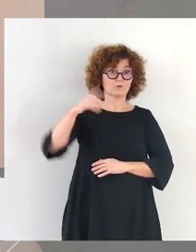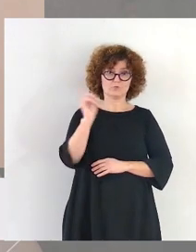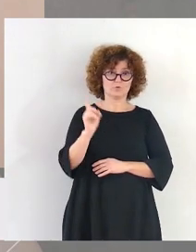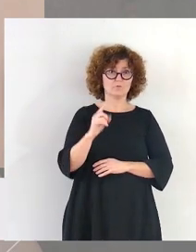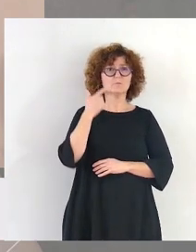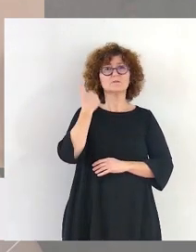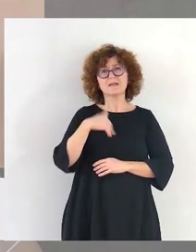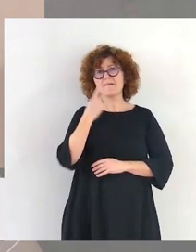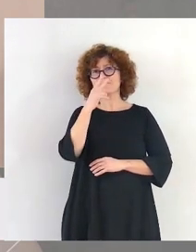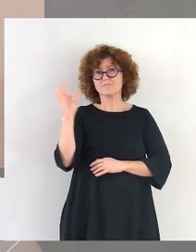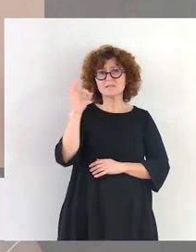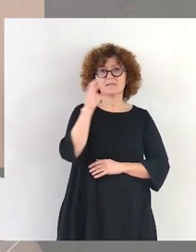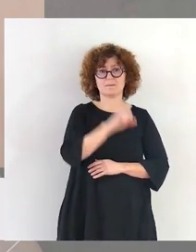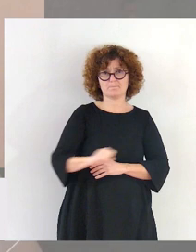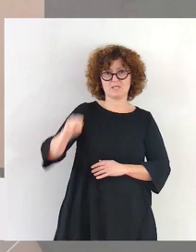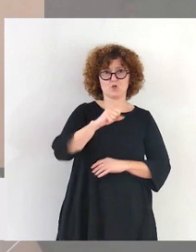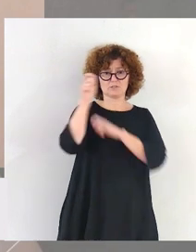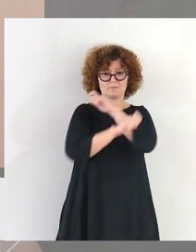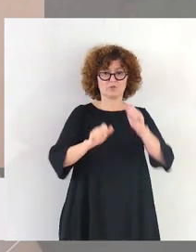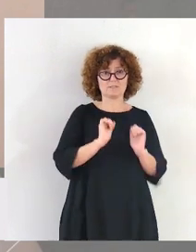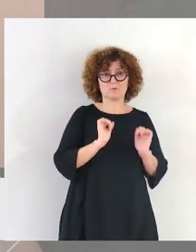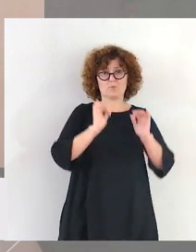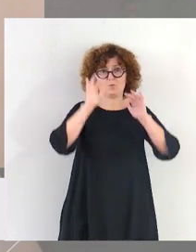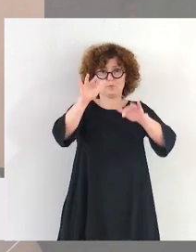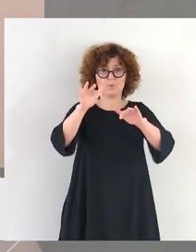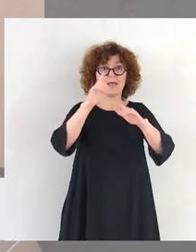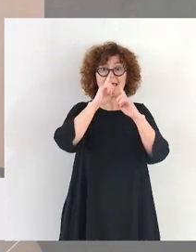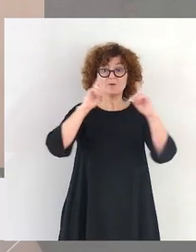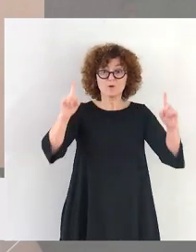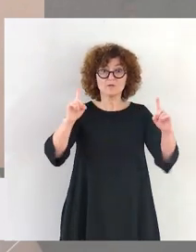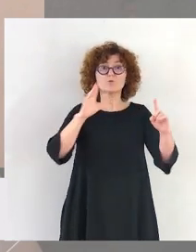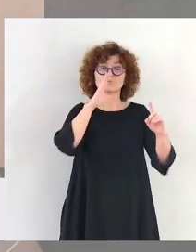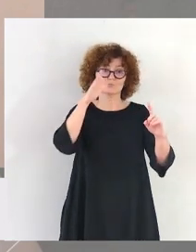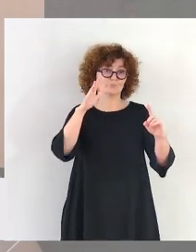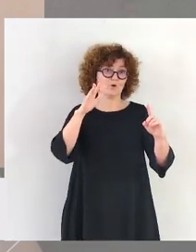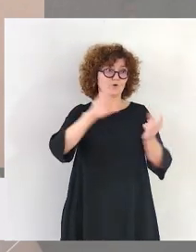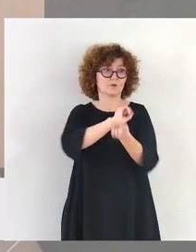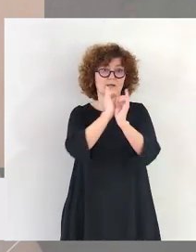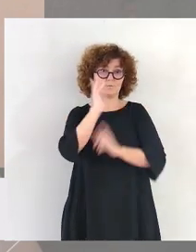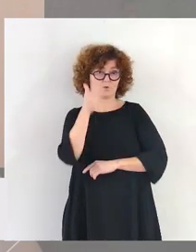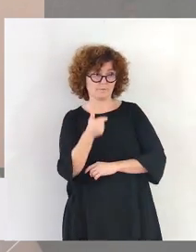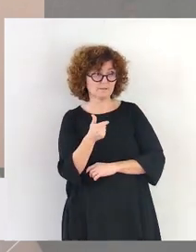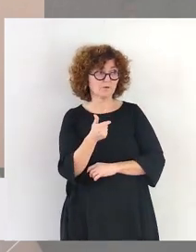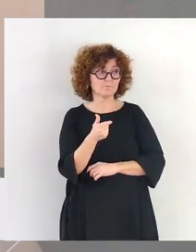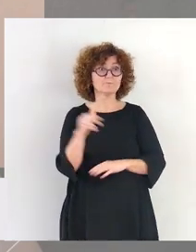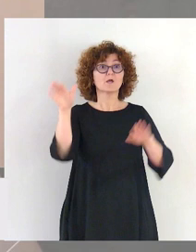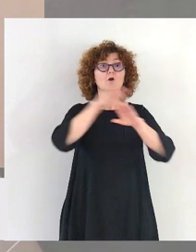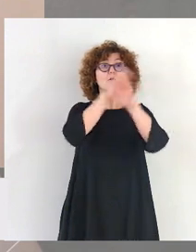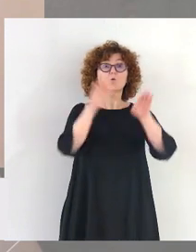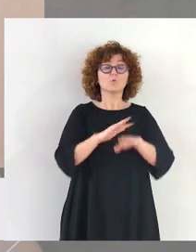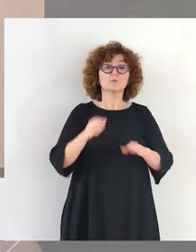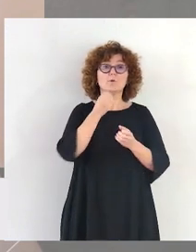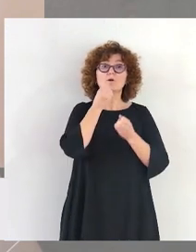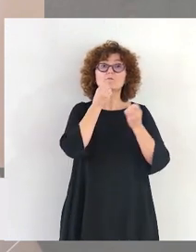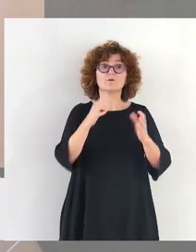cifra en 20 millones los desplazados al año como consecuencia del cambio climático y según el último informe mundial sobre desplazamiento